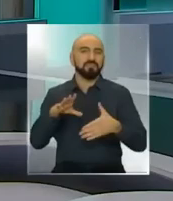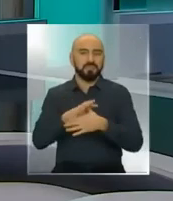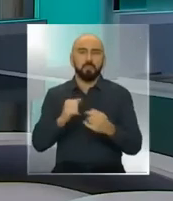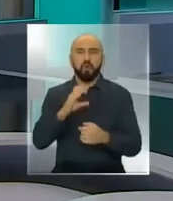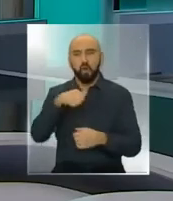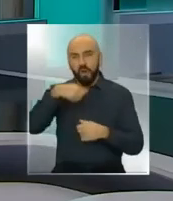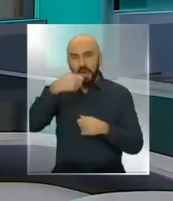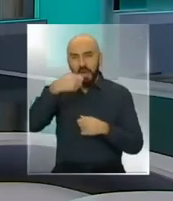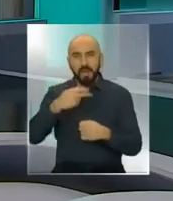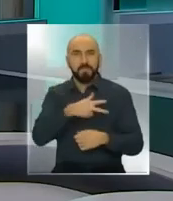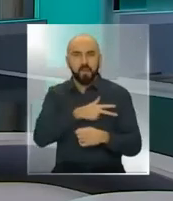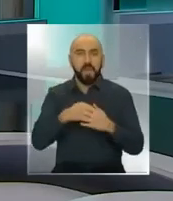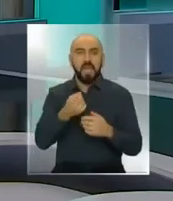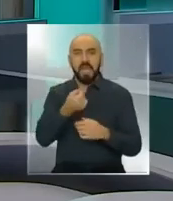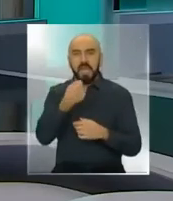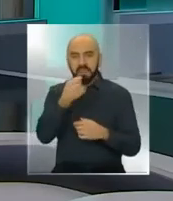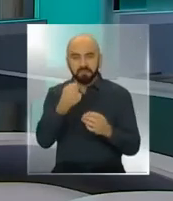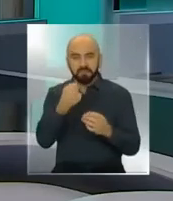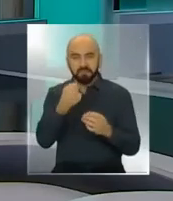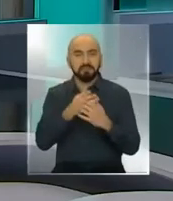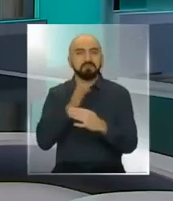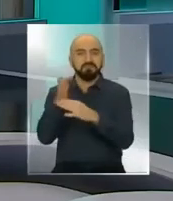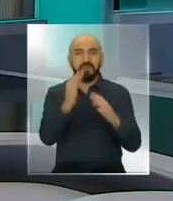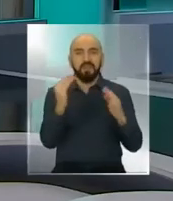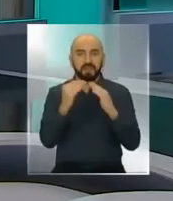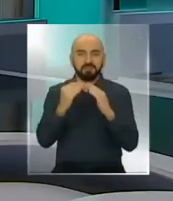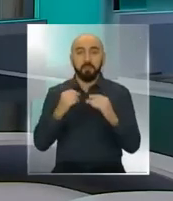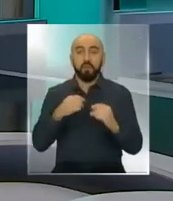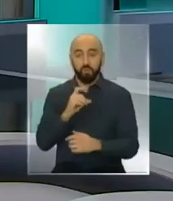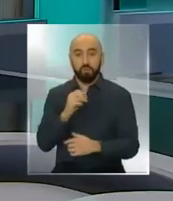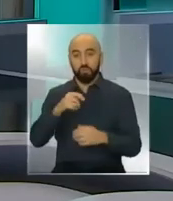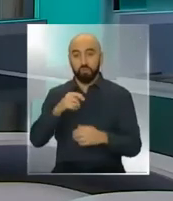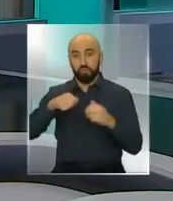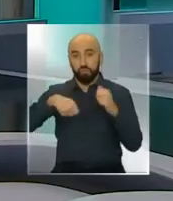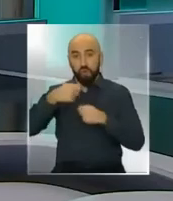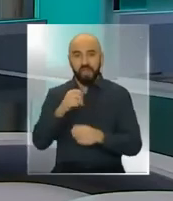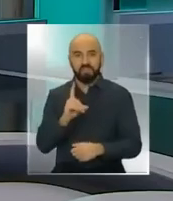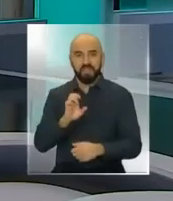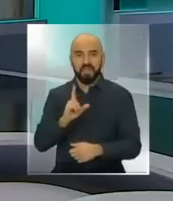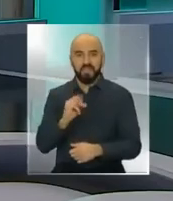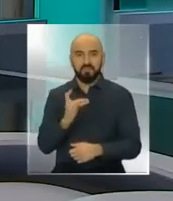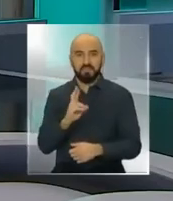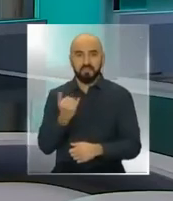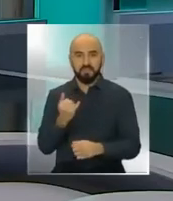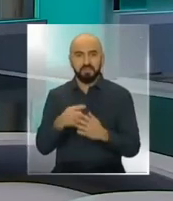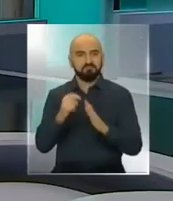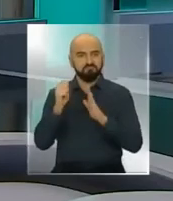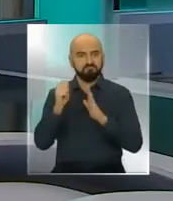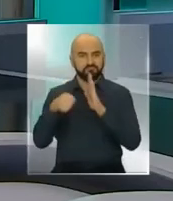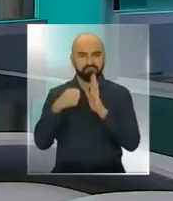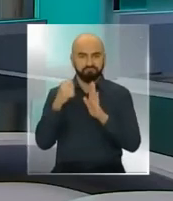éxtasis directo a la casa de los compradores. Drogas delivery, en el reportaje de Alessandro Minardi y Felipe